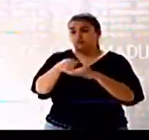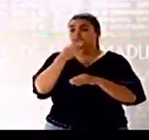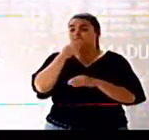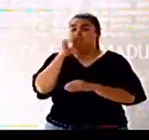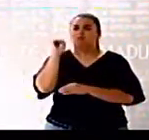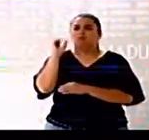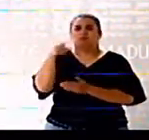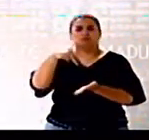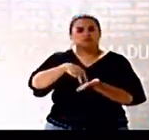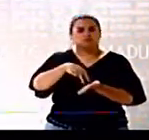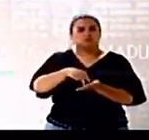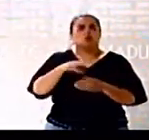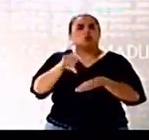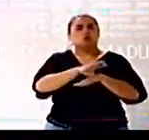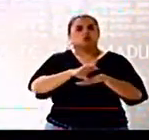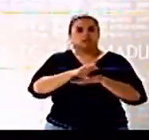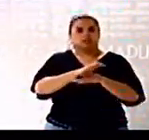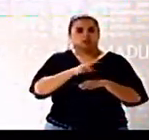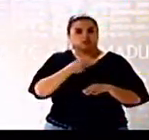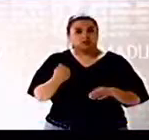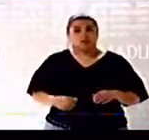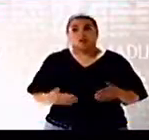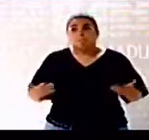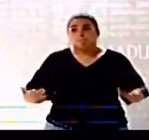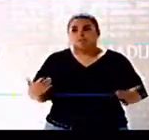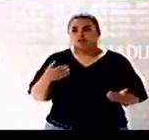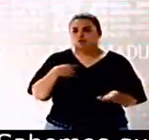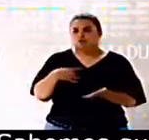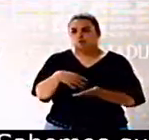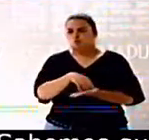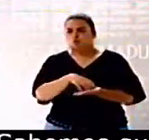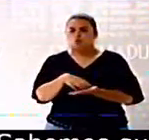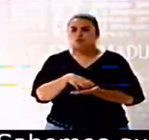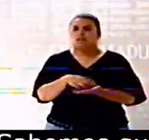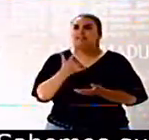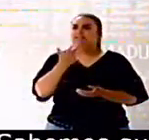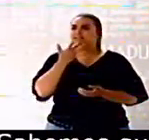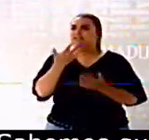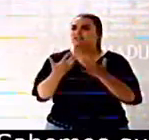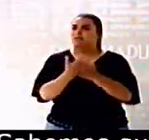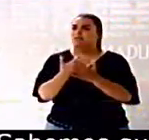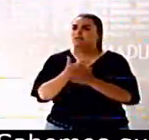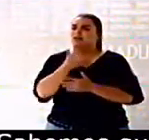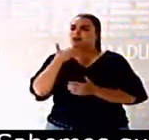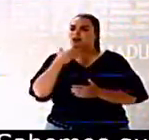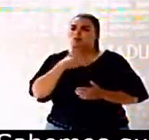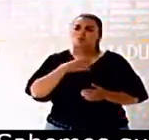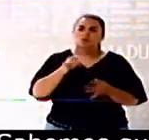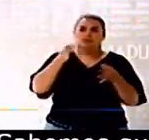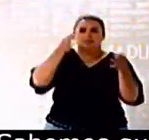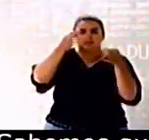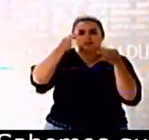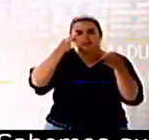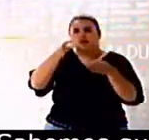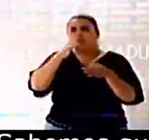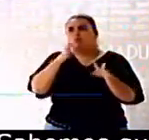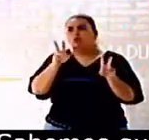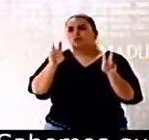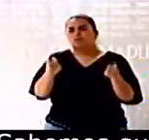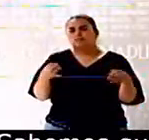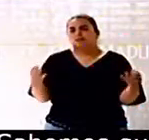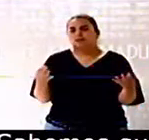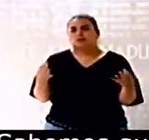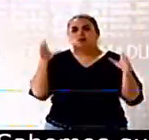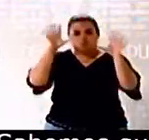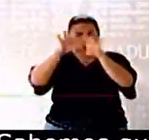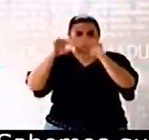el consejero de Sanidad, José María Vergeles, pero no sé si se nos puede avanzar algún detalle de cómo podría variar el